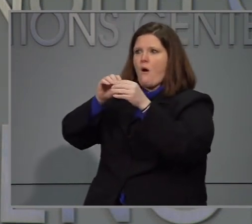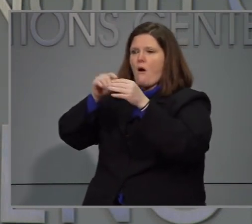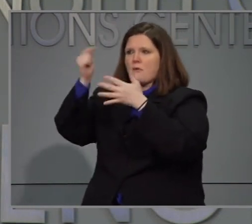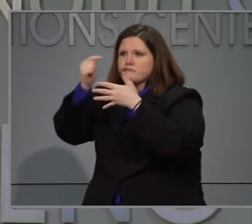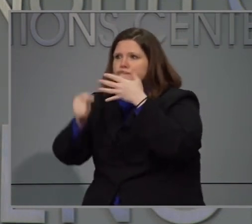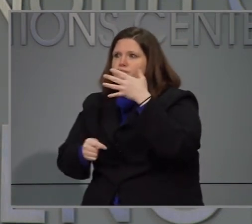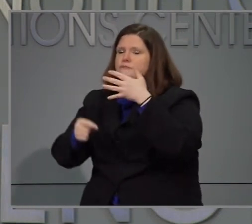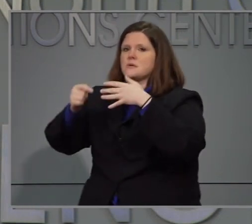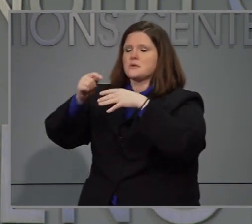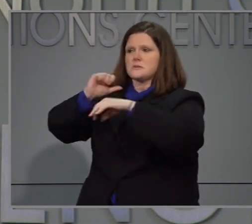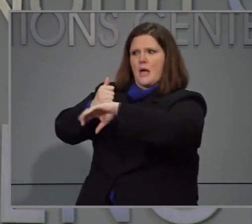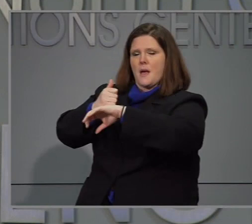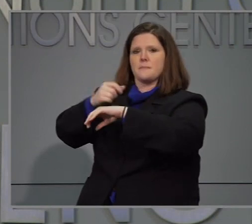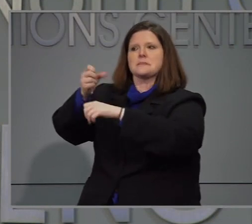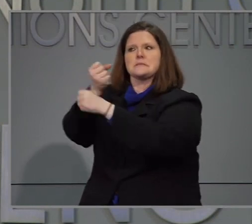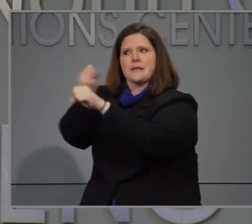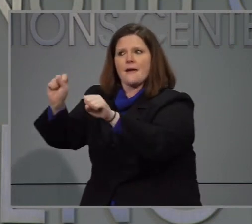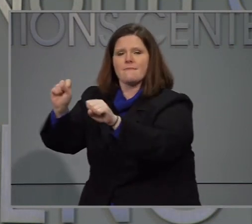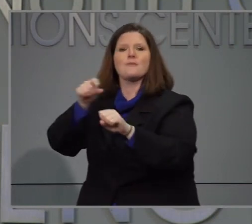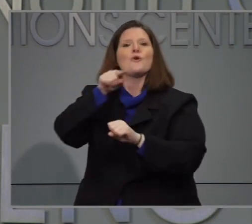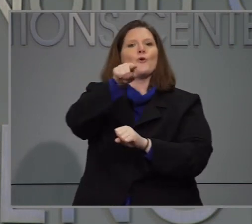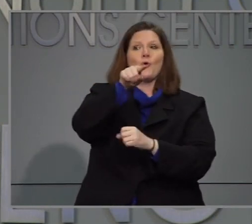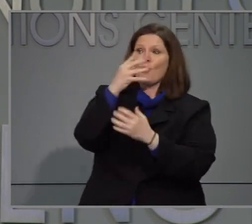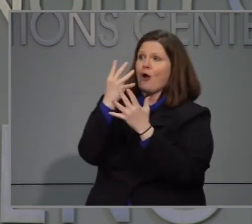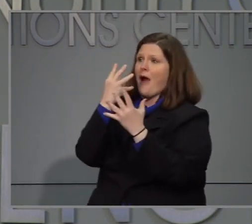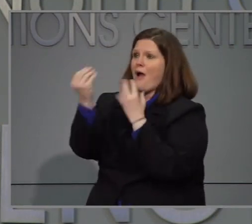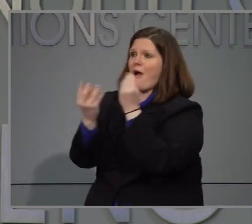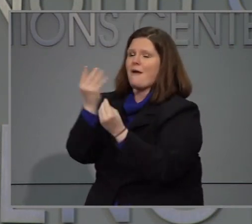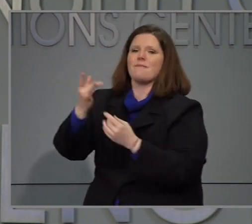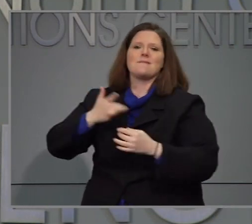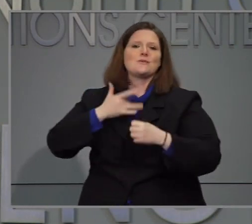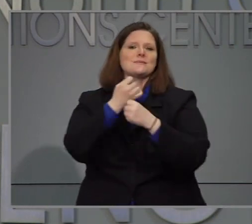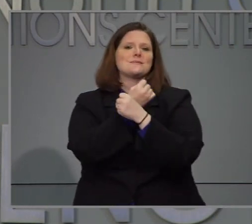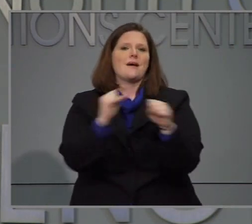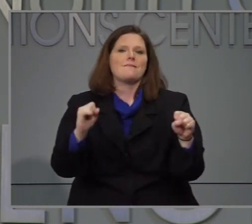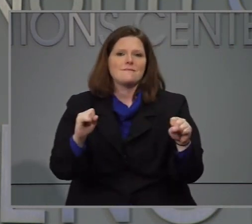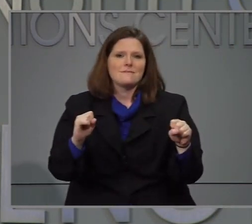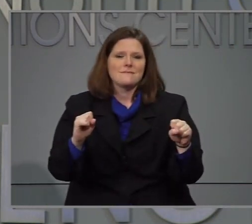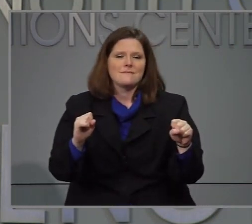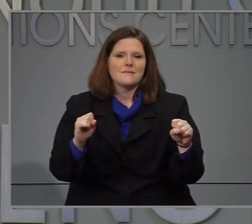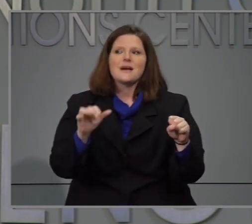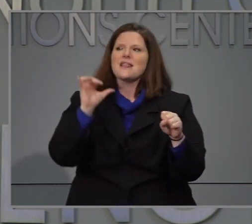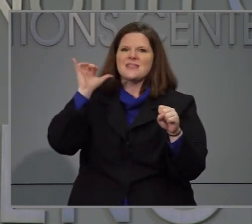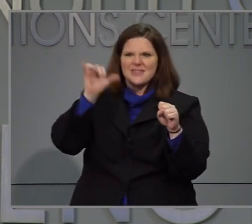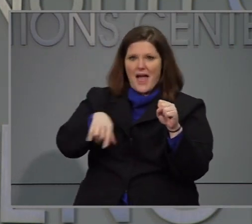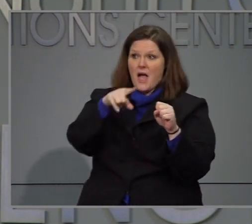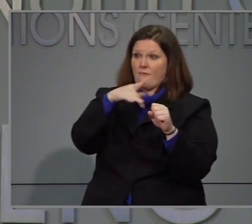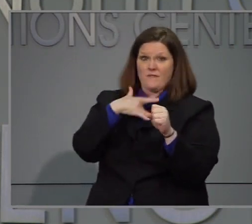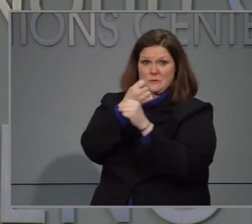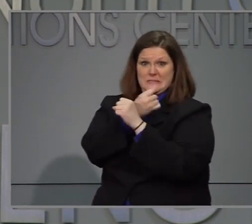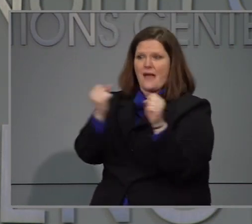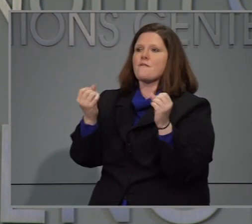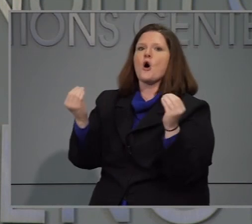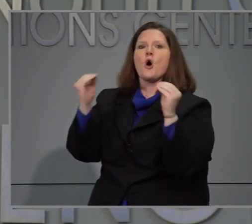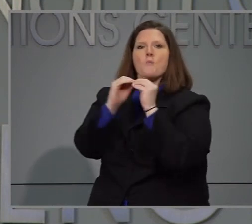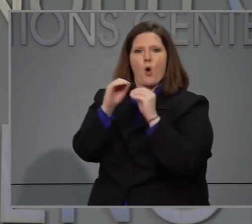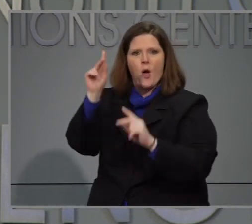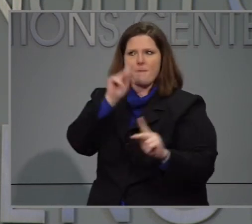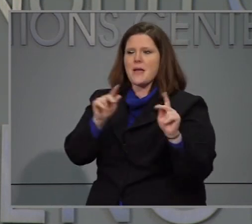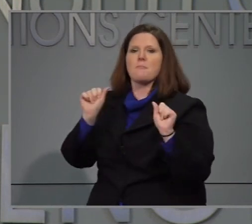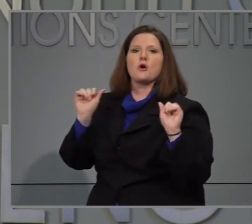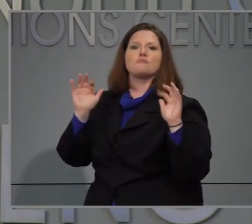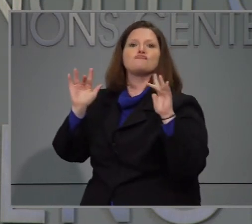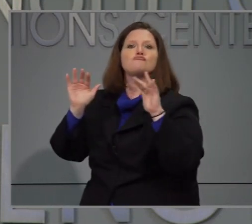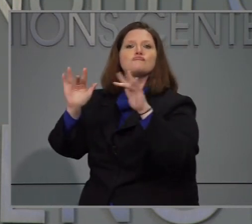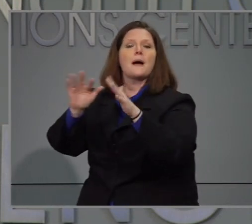nuestra economía va a ser mejor, porque la gente va a estar con nosotros, y es por eso que estamos utilizando estas tres